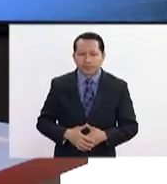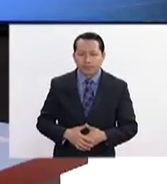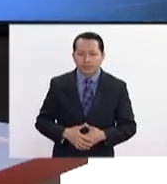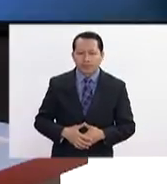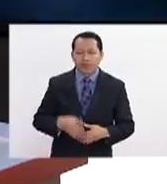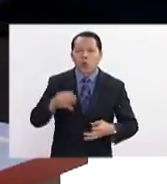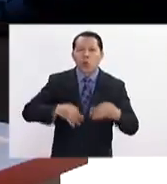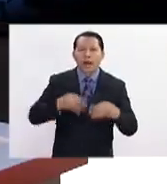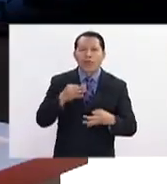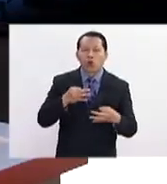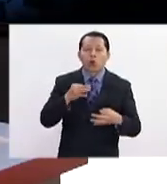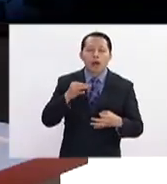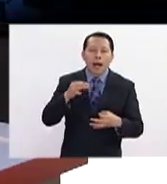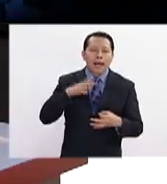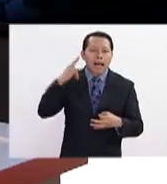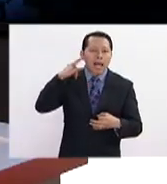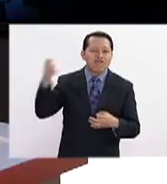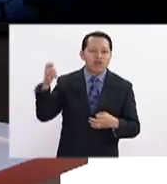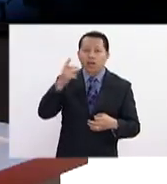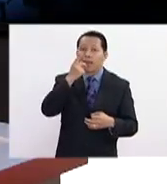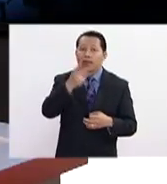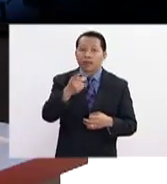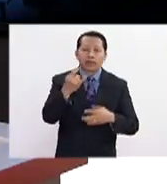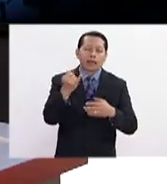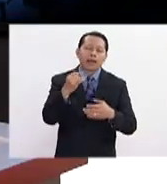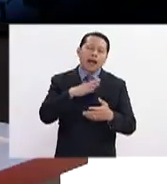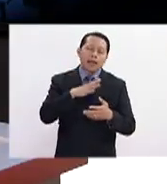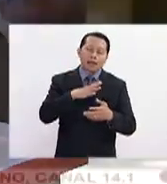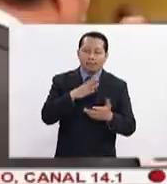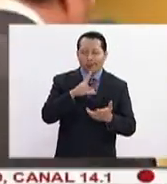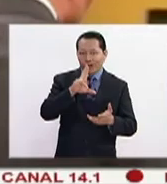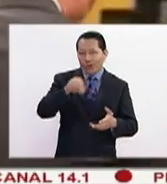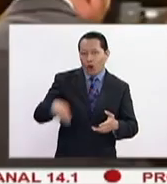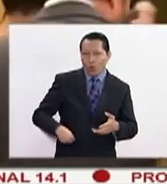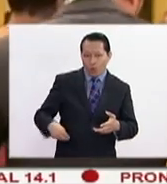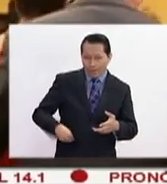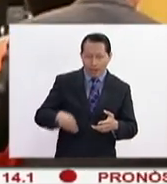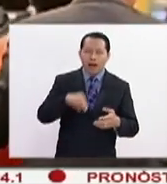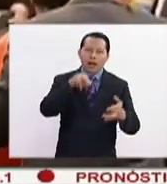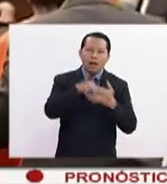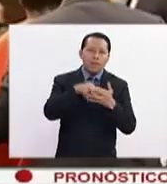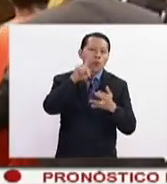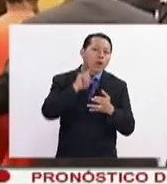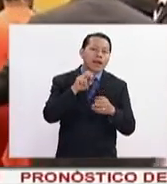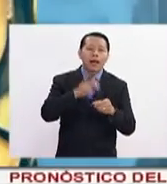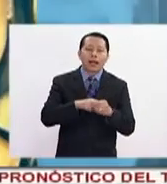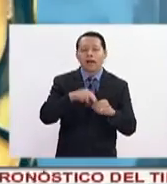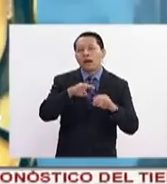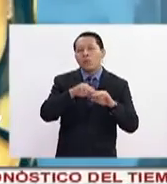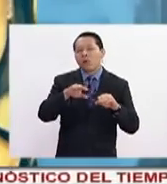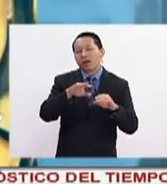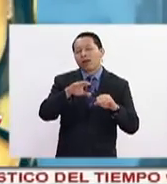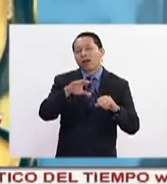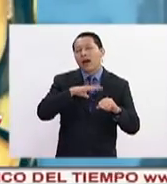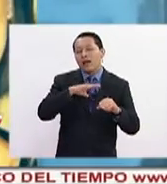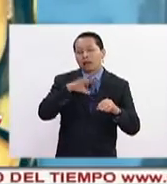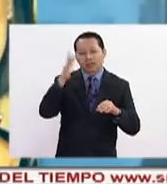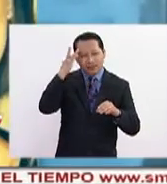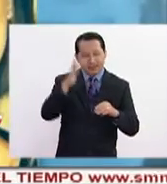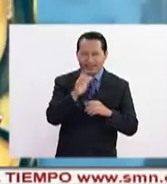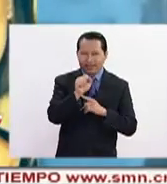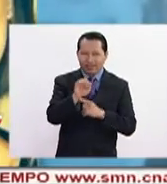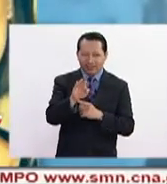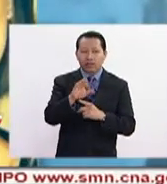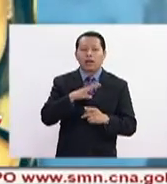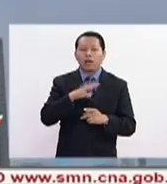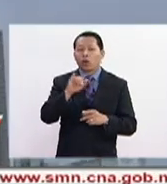Y un jurado de California declaró inocente a un mexicano del homicidio de una mujer en el muelle de San Francisco. José Inés